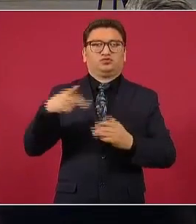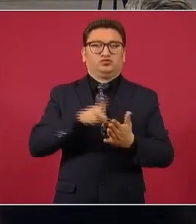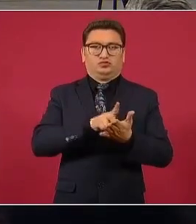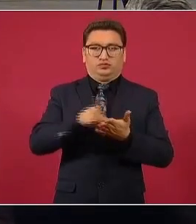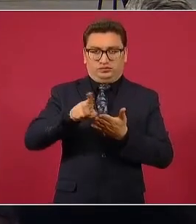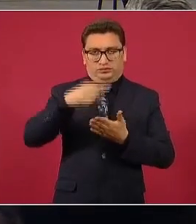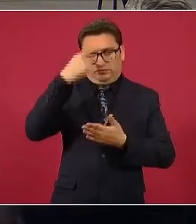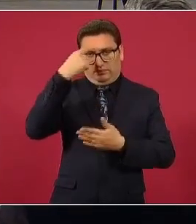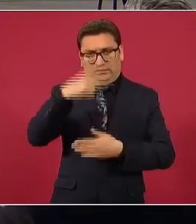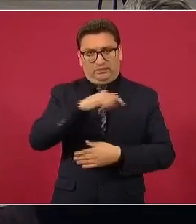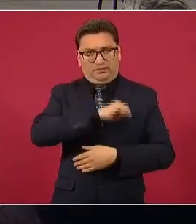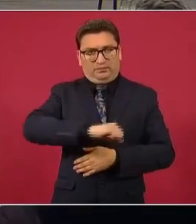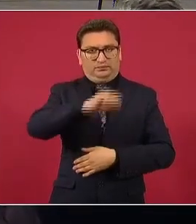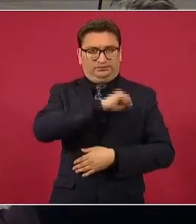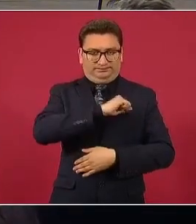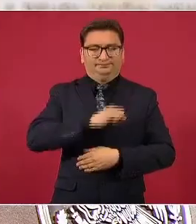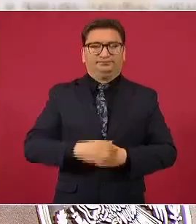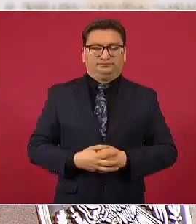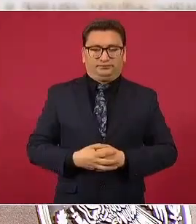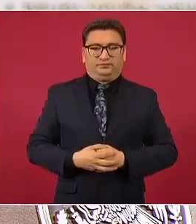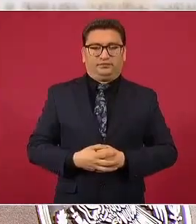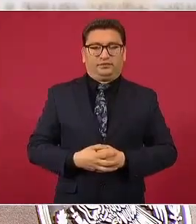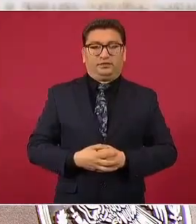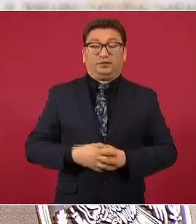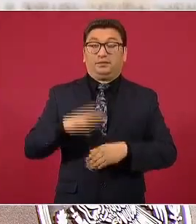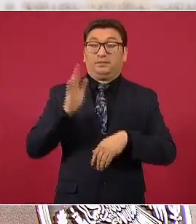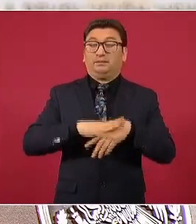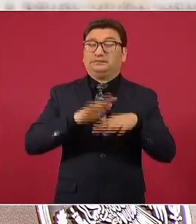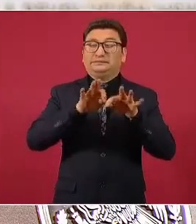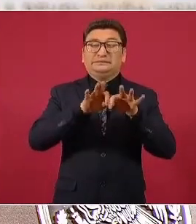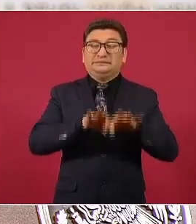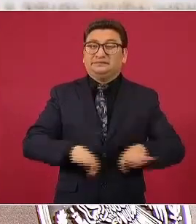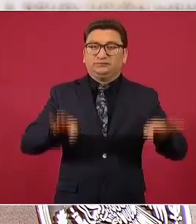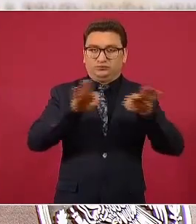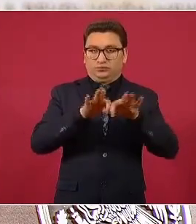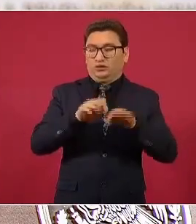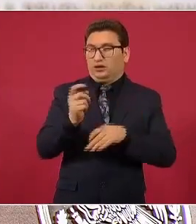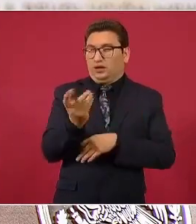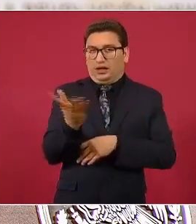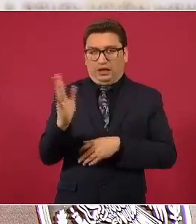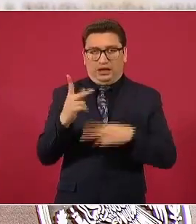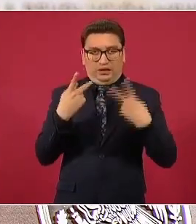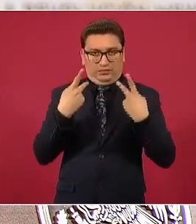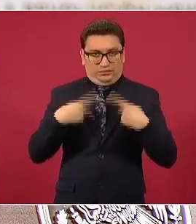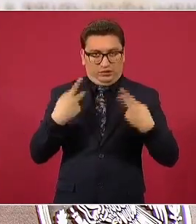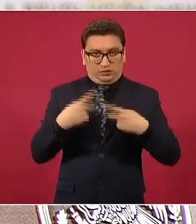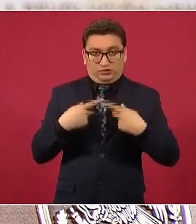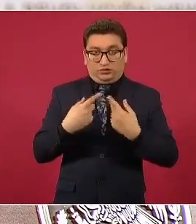salud, sobre todo a los que no tienen seguridad social,